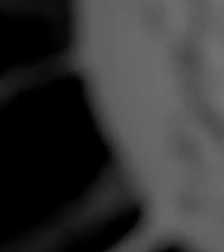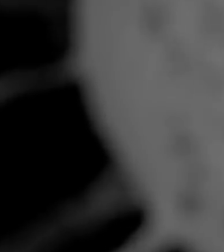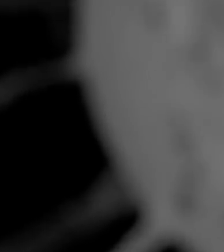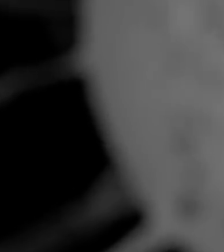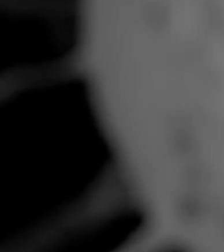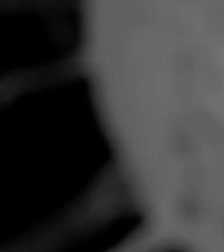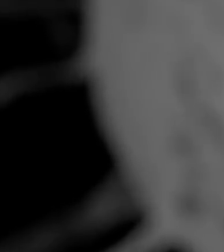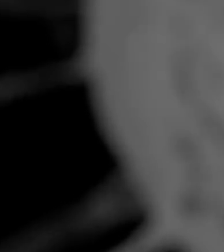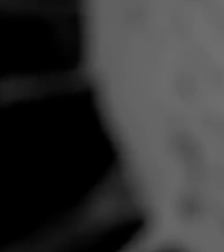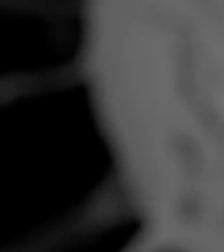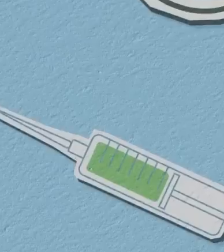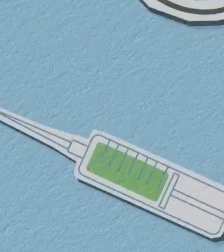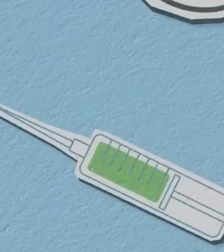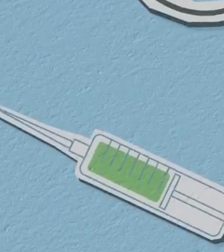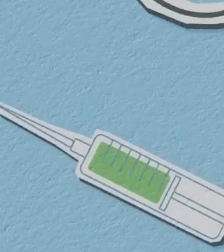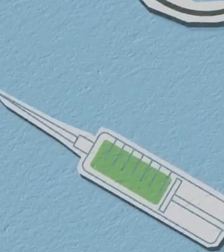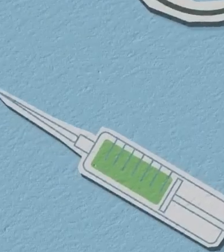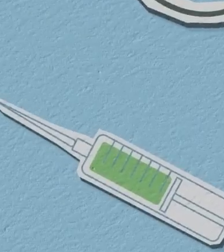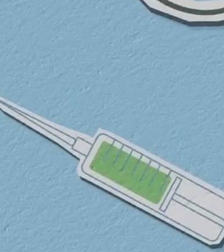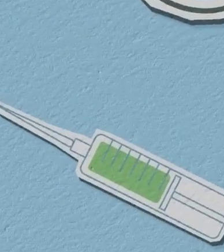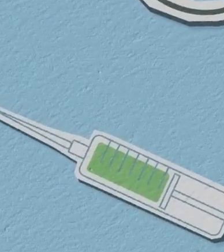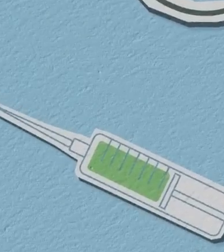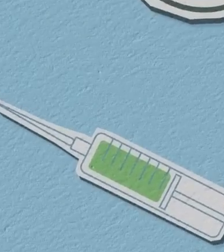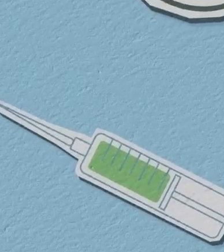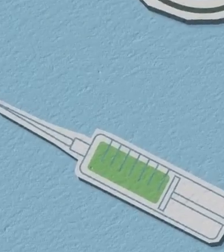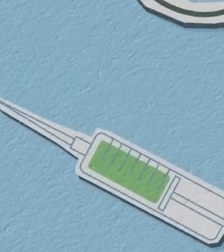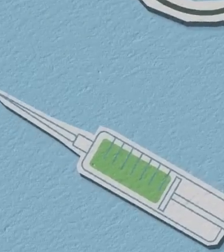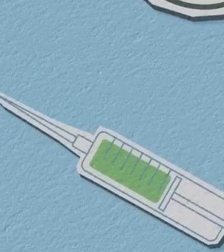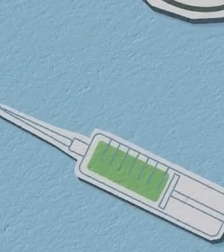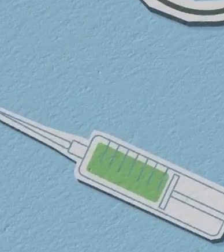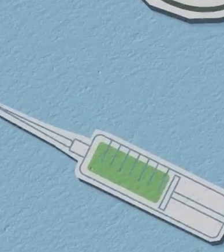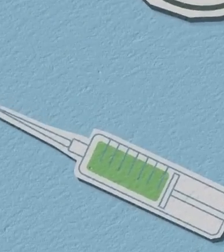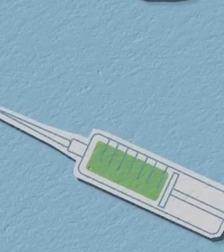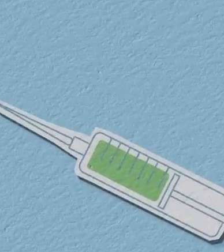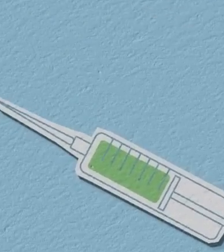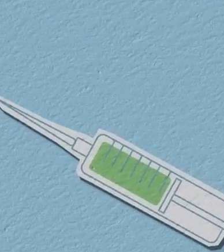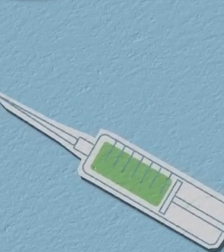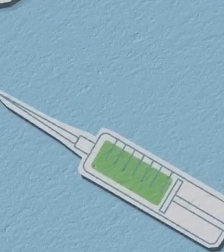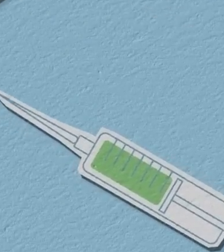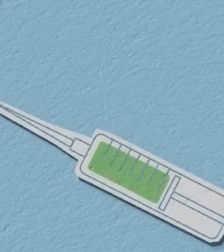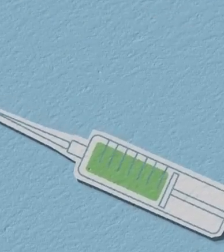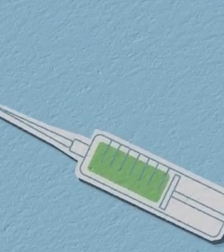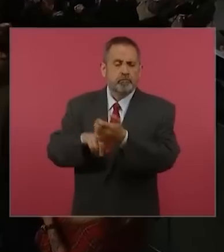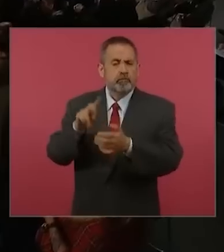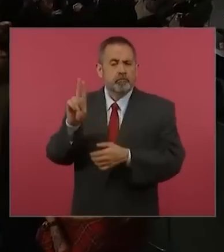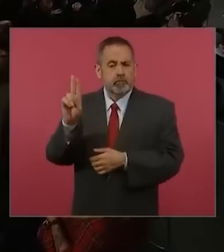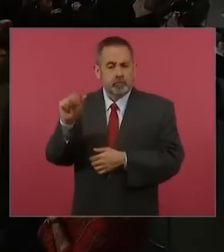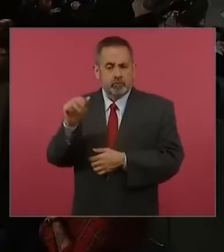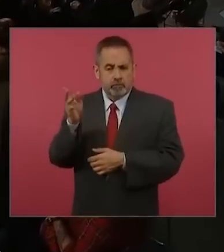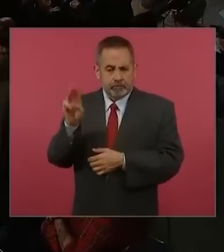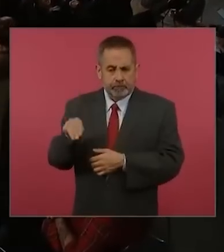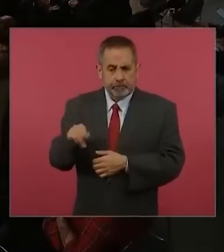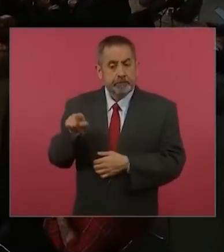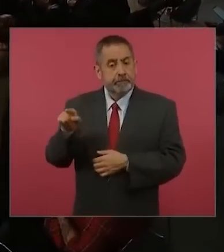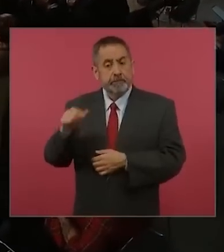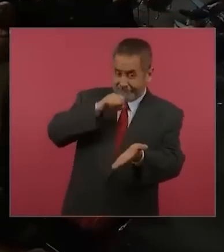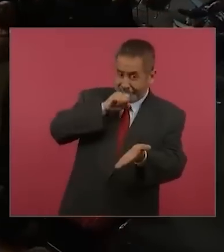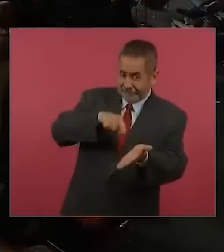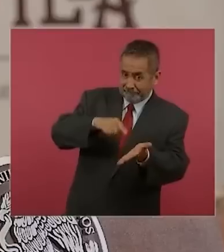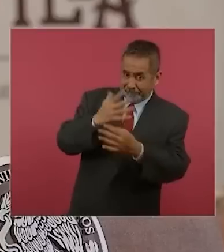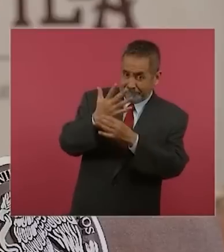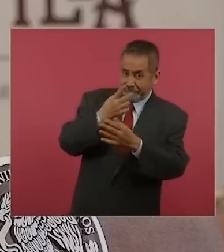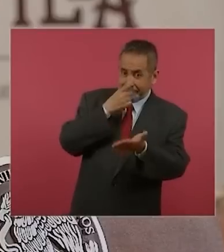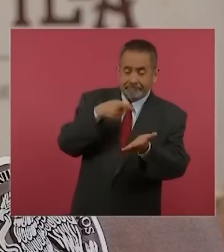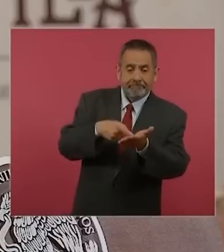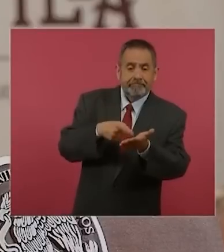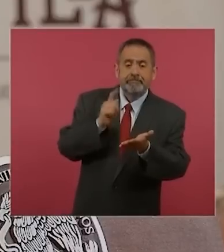está en una relativa calma. A pesar de ello, emitió recomendaciones para la prevención de contagios. El comunicado que producen ayer tiene